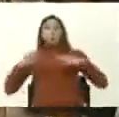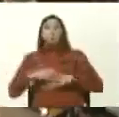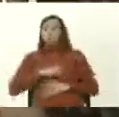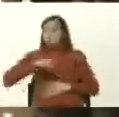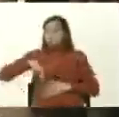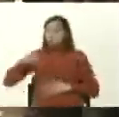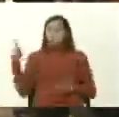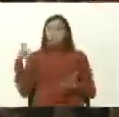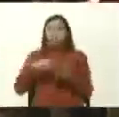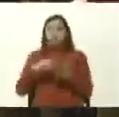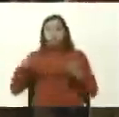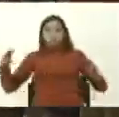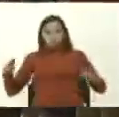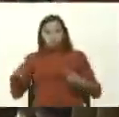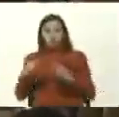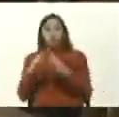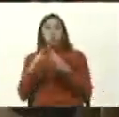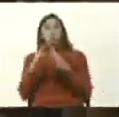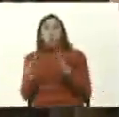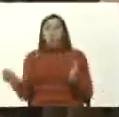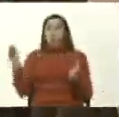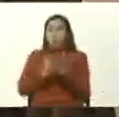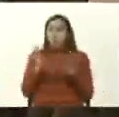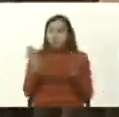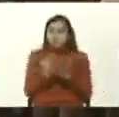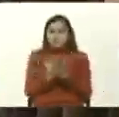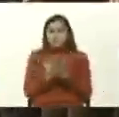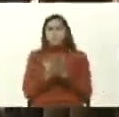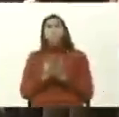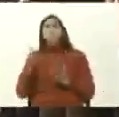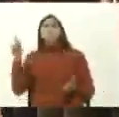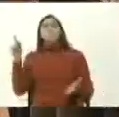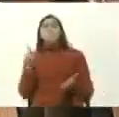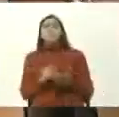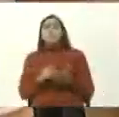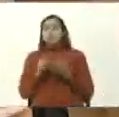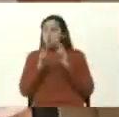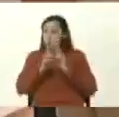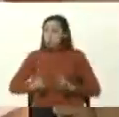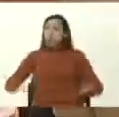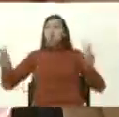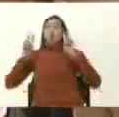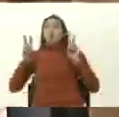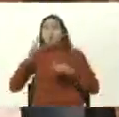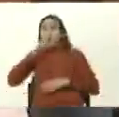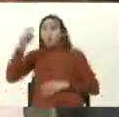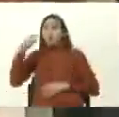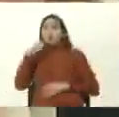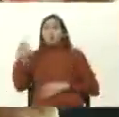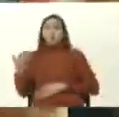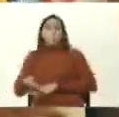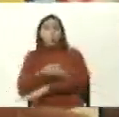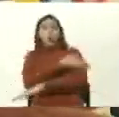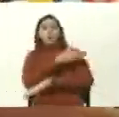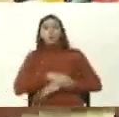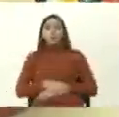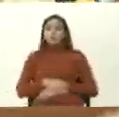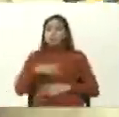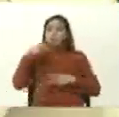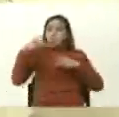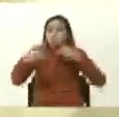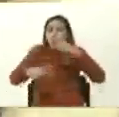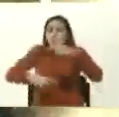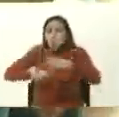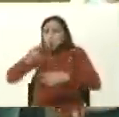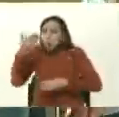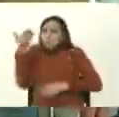nos encontramos en el regreso a clase presencial victorioso, como lo ha llamado el presidente Nicolás Maduro, en un proceso